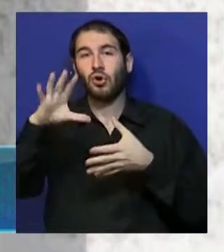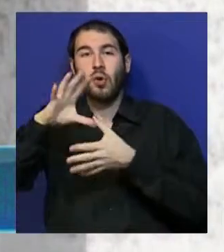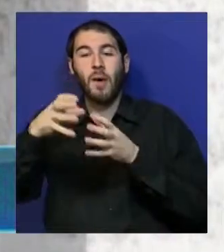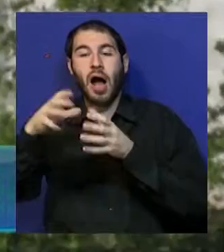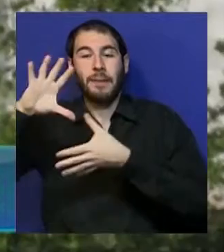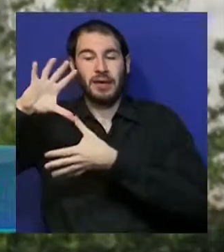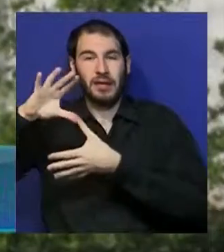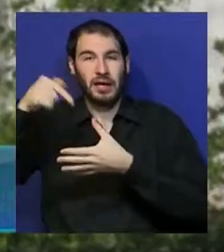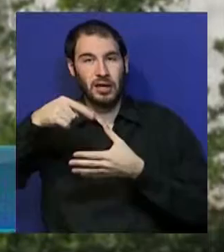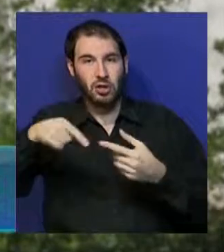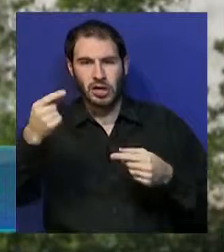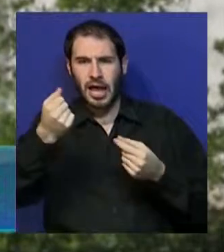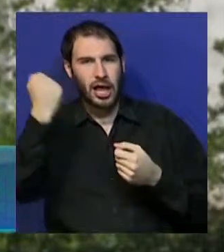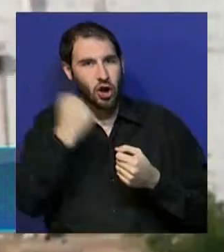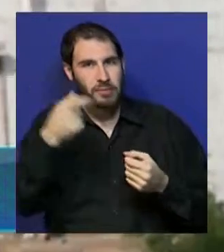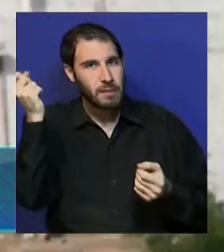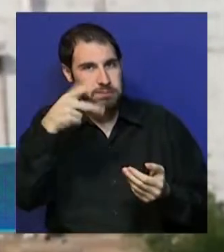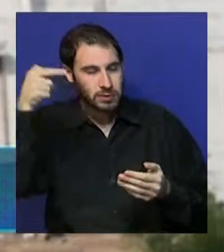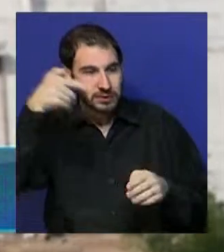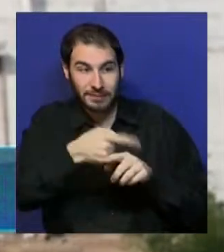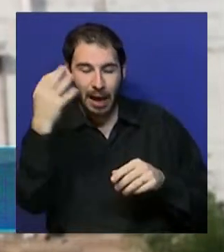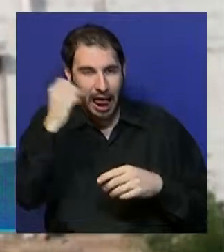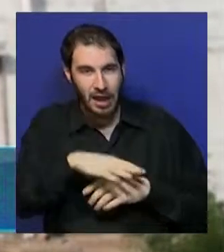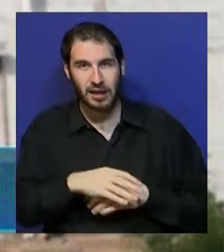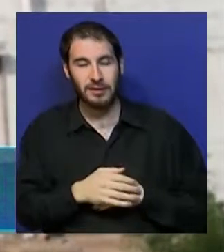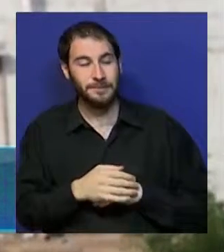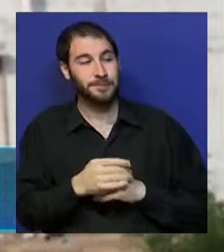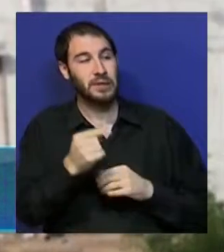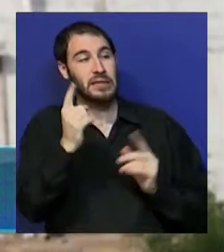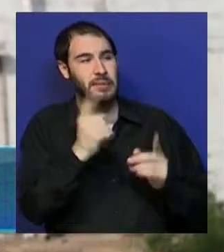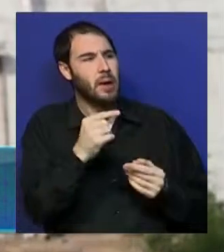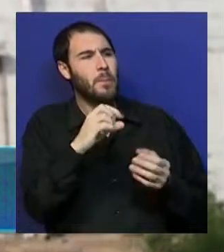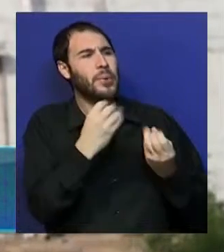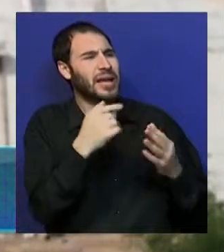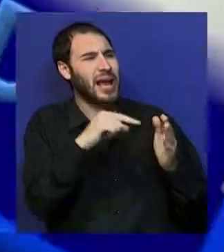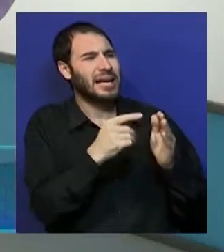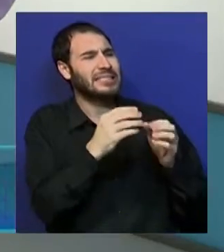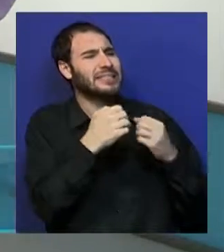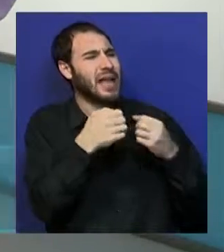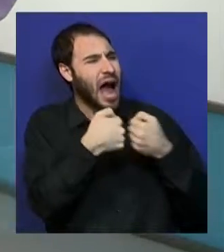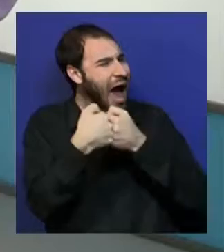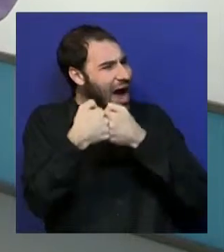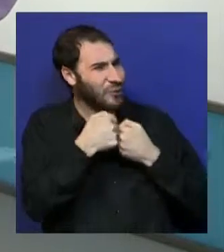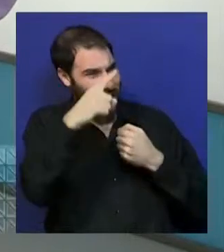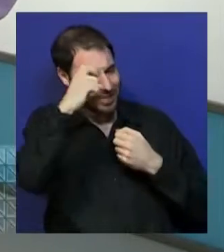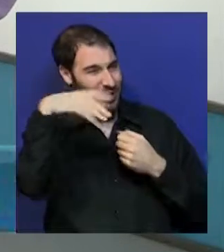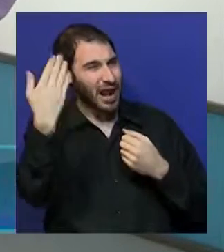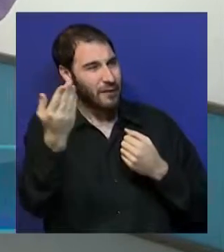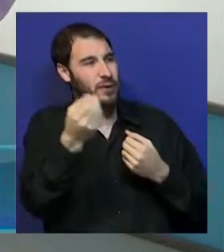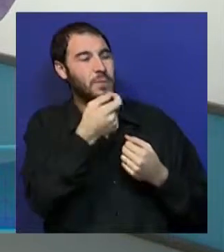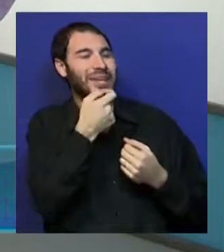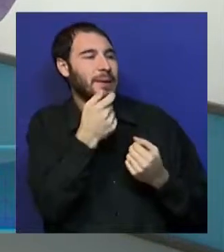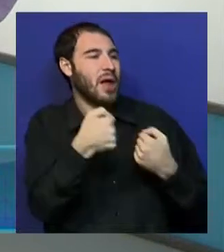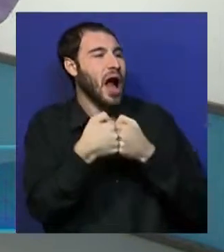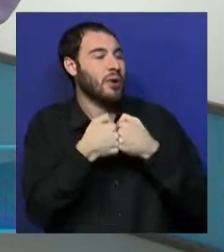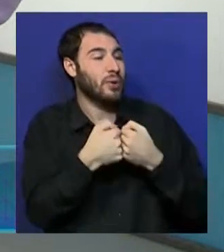que va a traer un costo económico para la provincia importante. Básicamente es por no cumplir con los tratados internacionales, por ejemplo, el Pacto